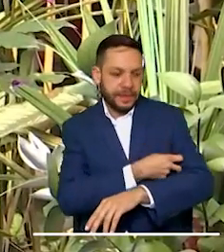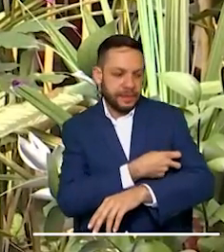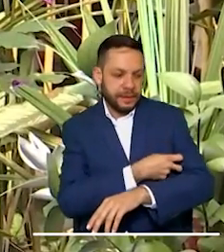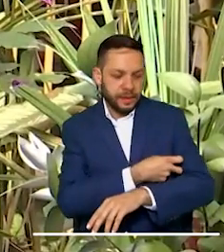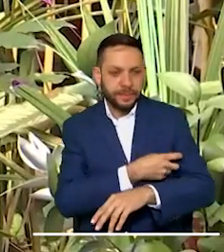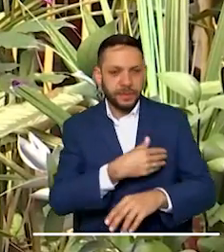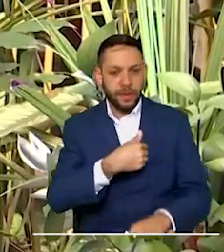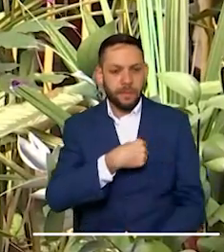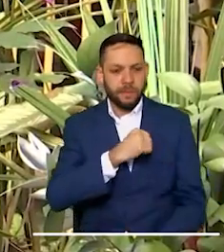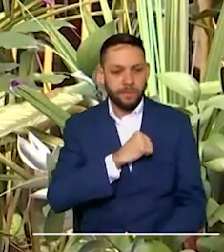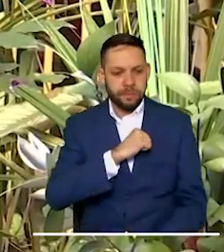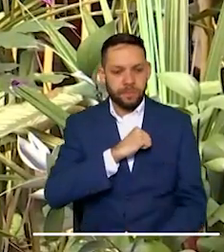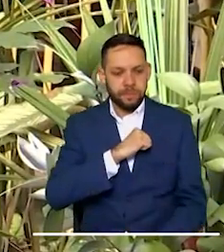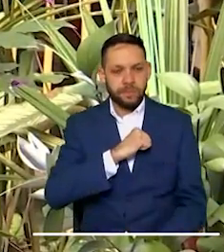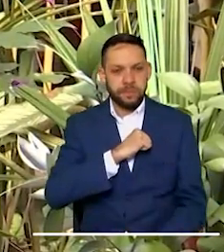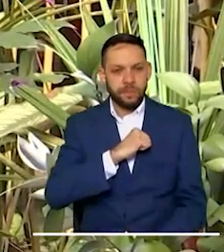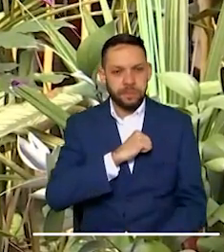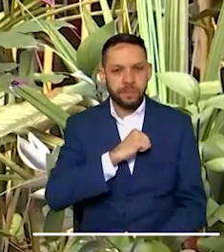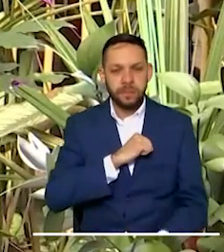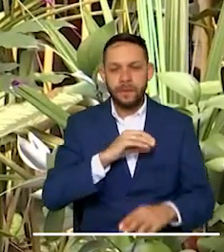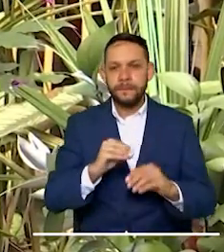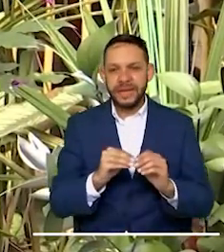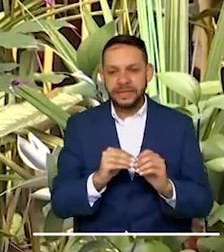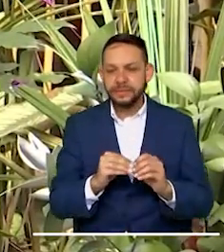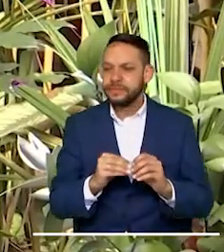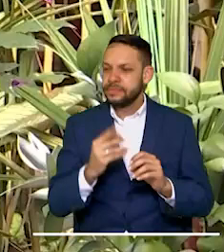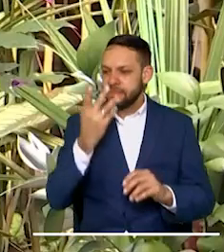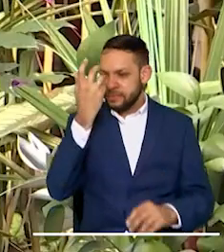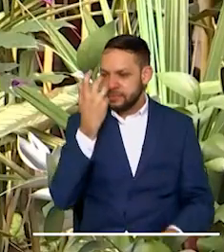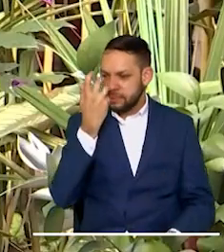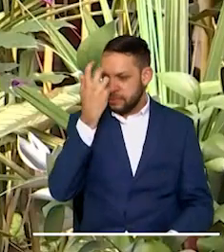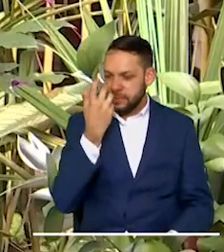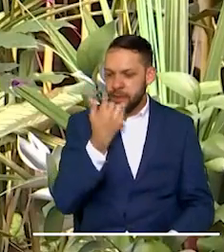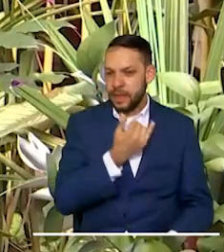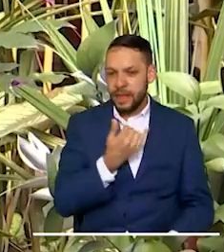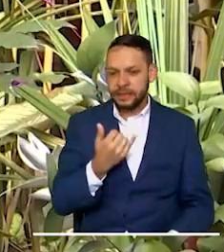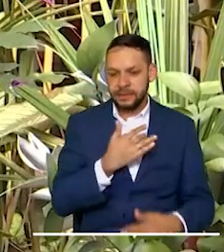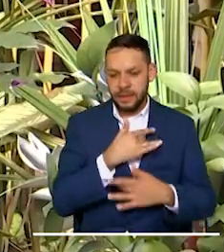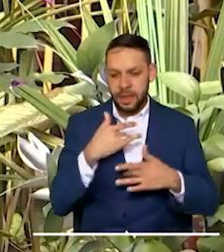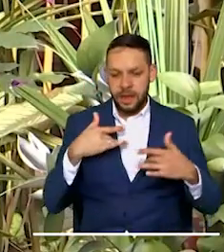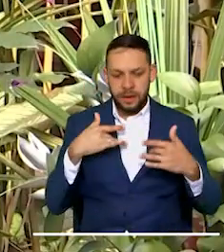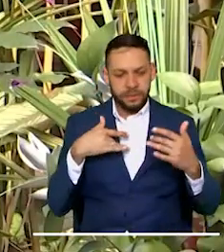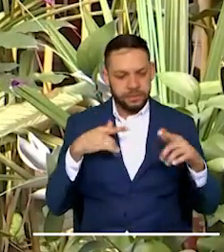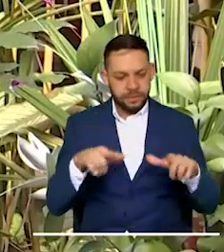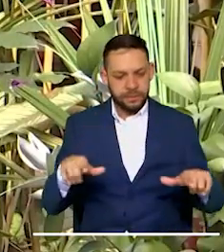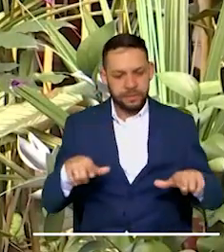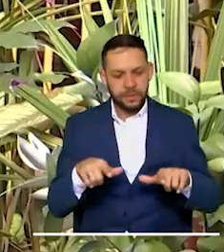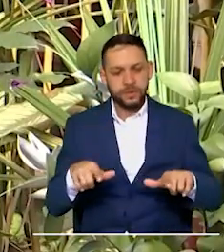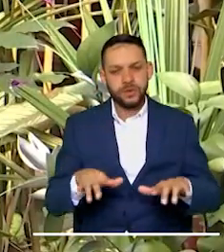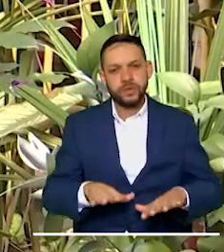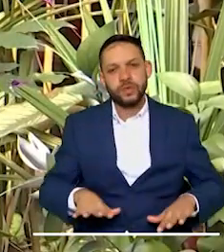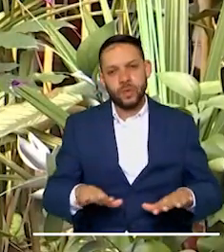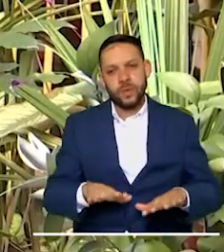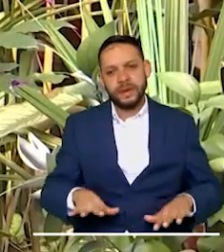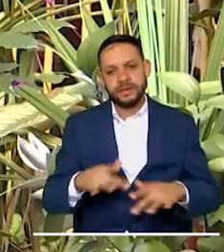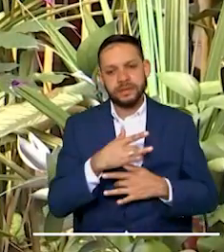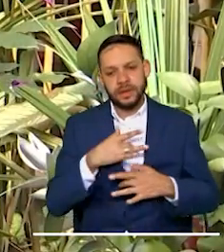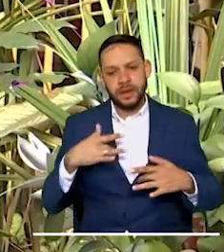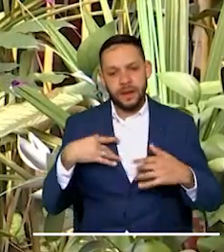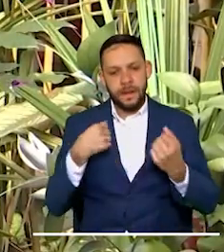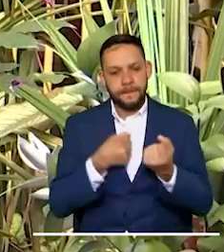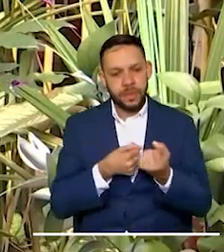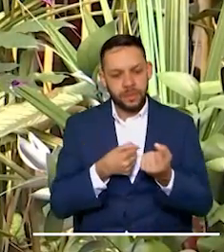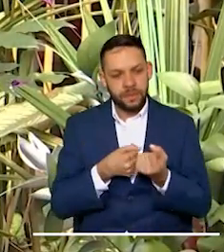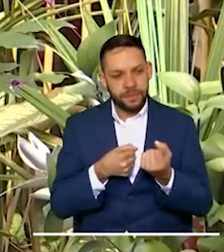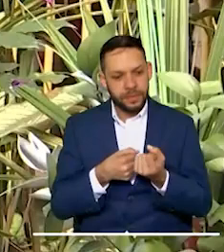la complementamos cuando hacemos el examen ecográfico aquí en el Parque de la Salud, lo complementamos con un